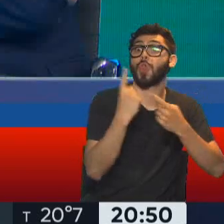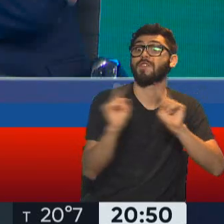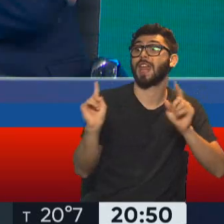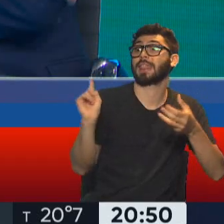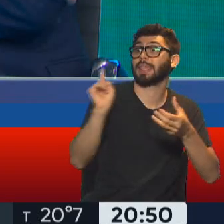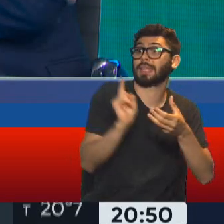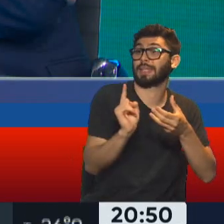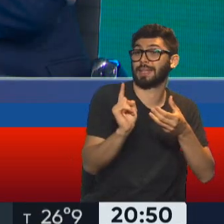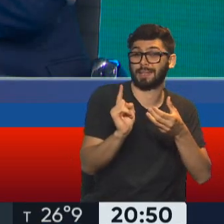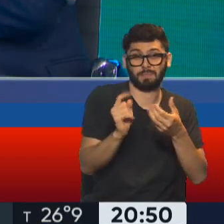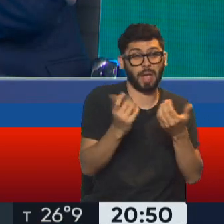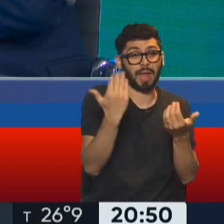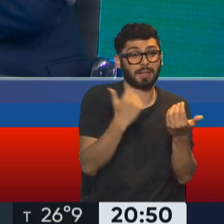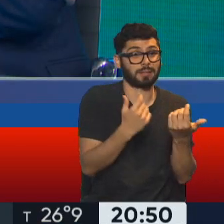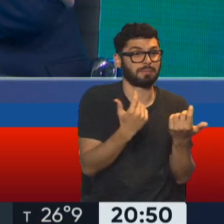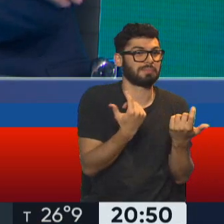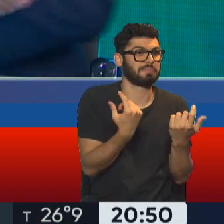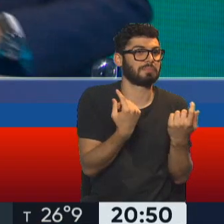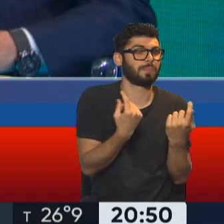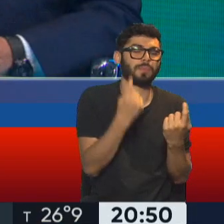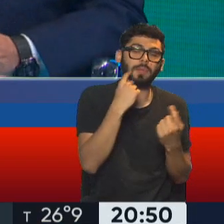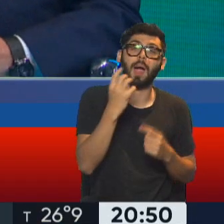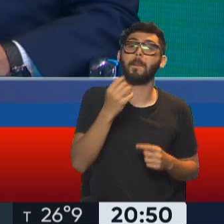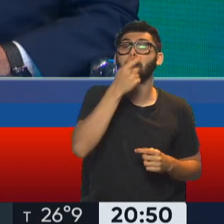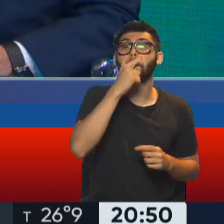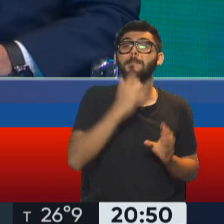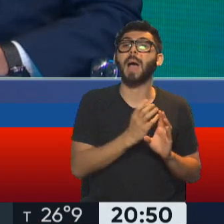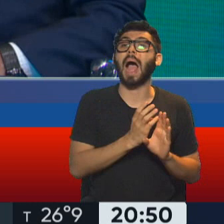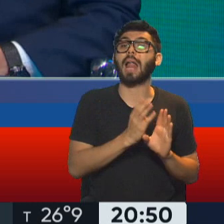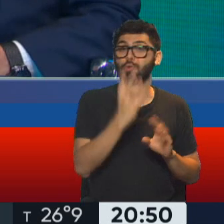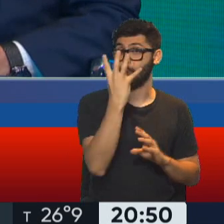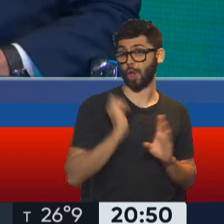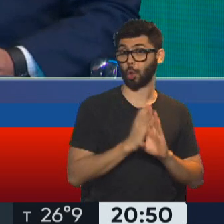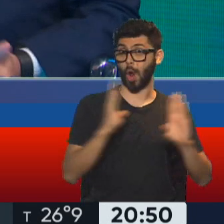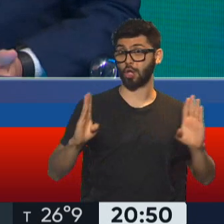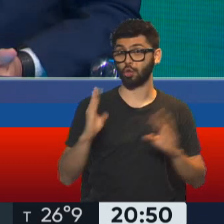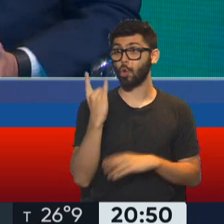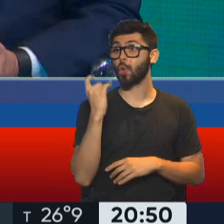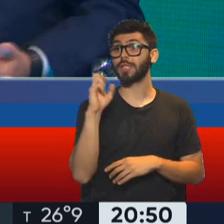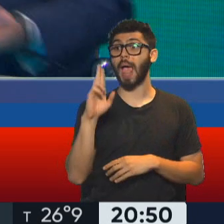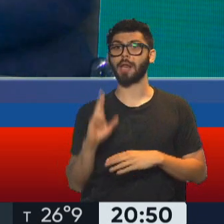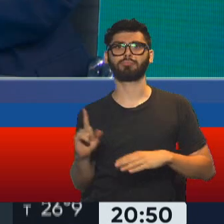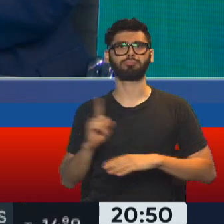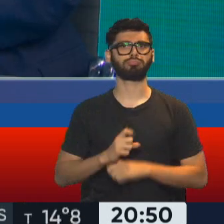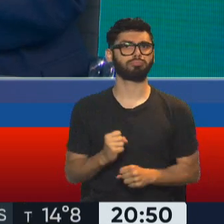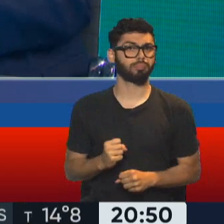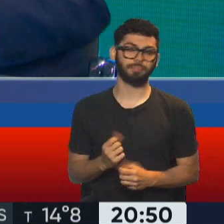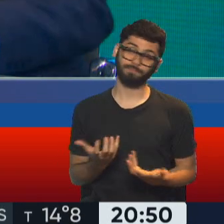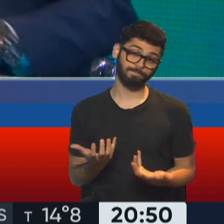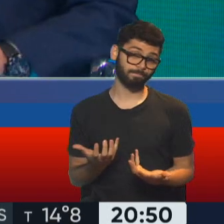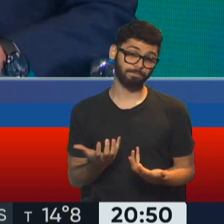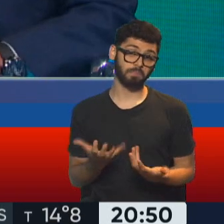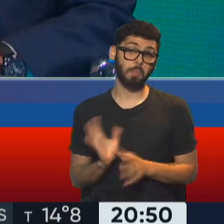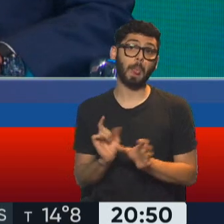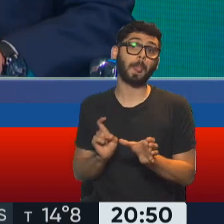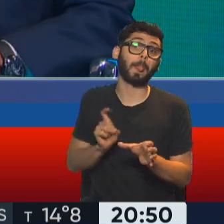uno se pregunta, en los 4 años de Macri, ¿qué voces del radicalismo tuvieron peso en esa coalición? Eran furgón de cola, ahora no